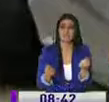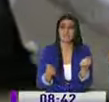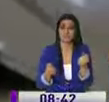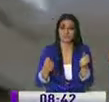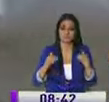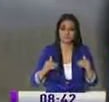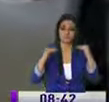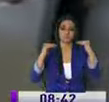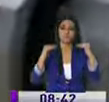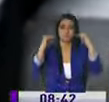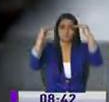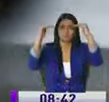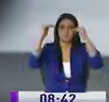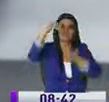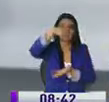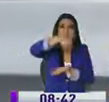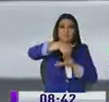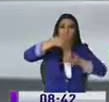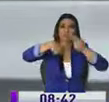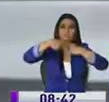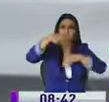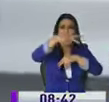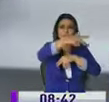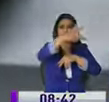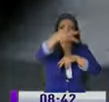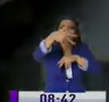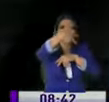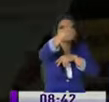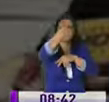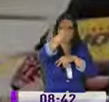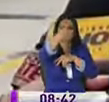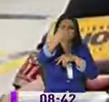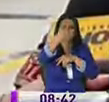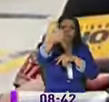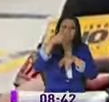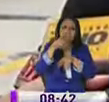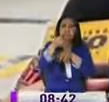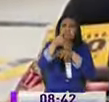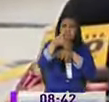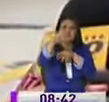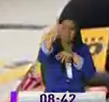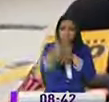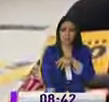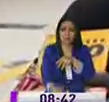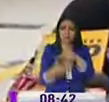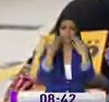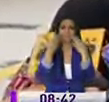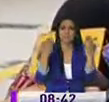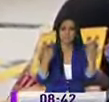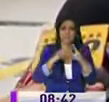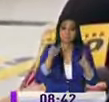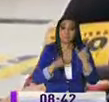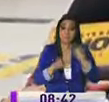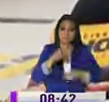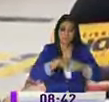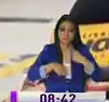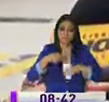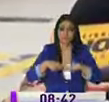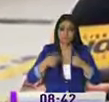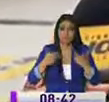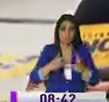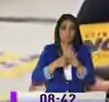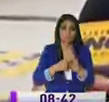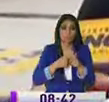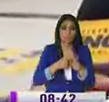planta superior de un centro comercial se precipitó a tierra causando heridas a sus ocupantes y lógicamente dando nosotros una